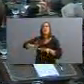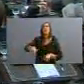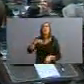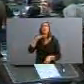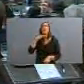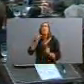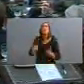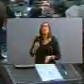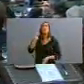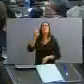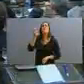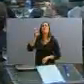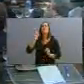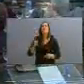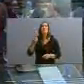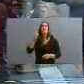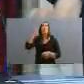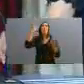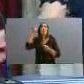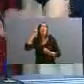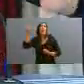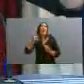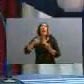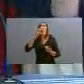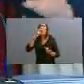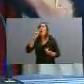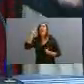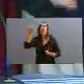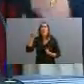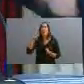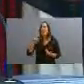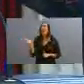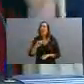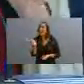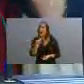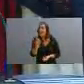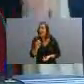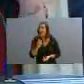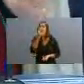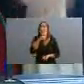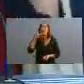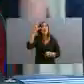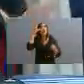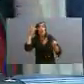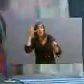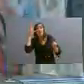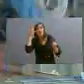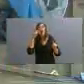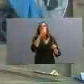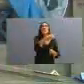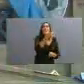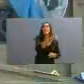son, o paraguayos o bolivianos. No. De los 188, 166